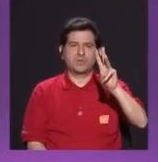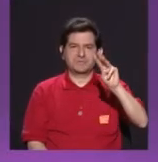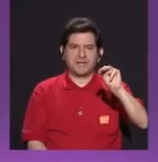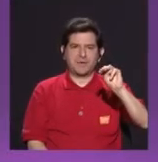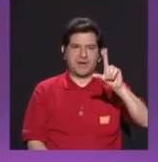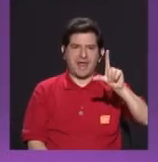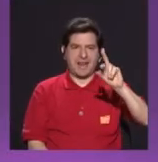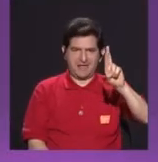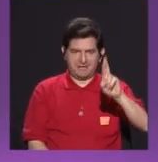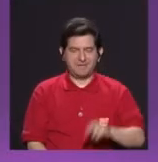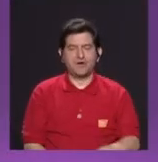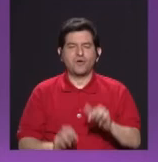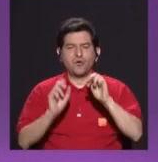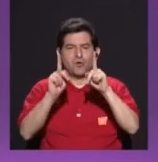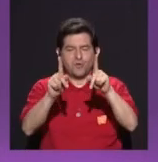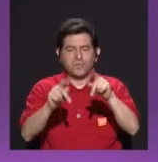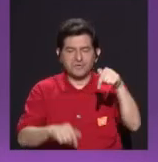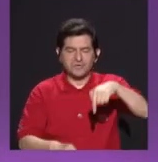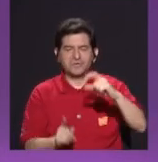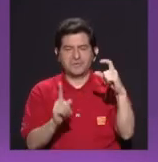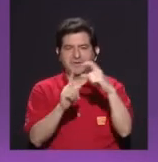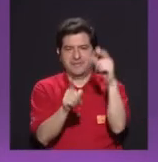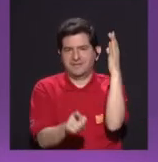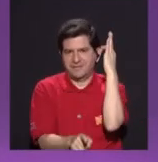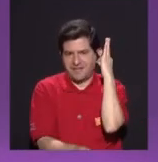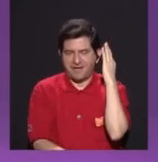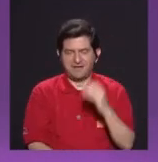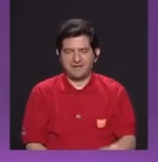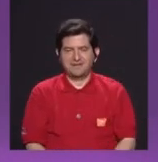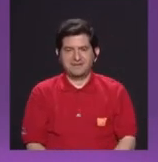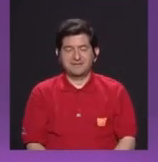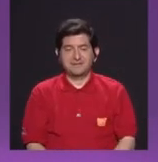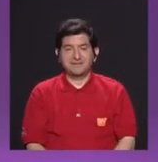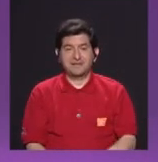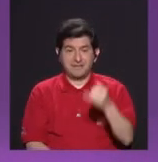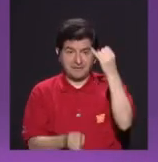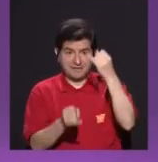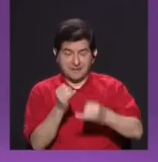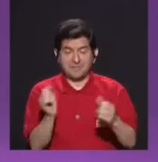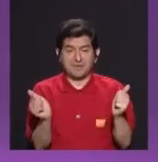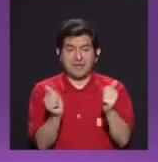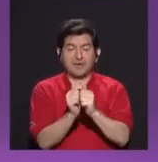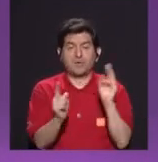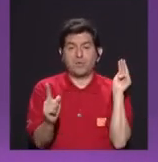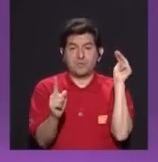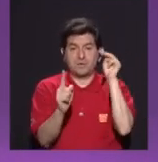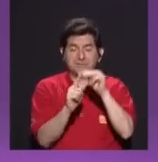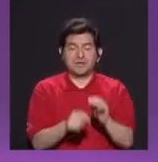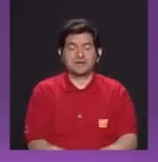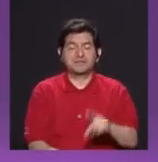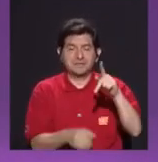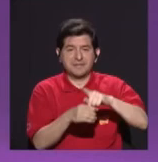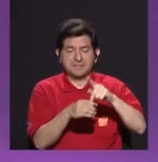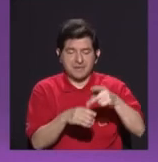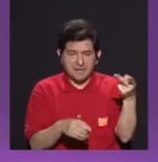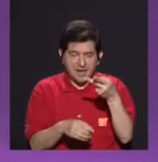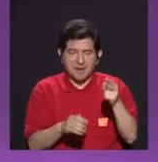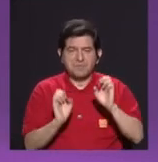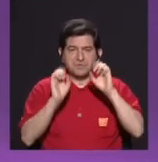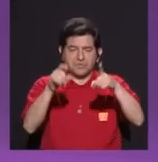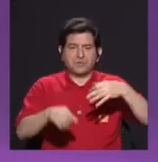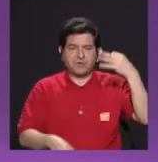el espacio que nos dio en palabra de mujer y despedimos con este mensaje de coparticipar en la educación